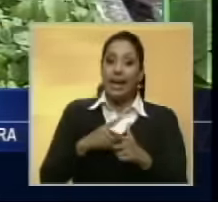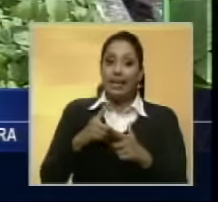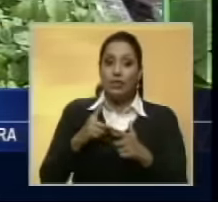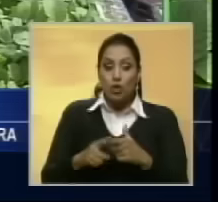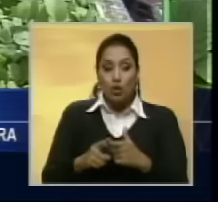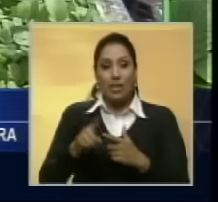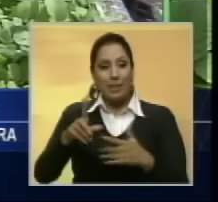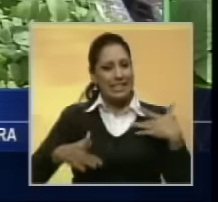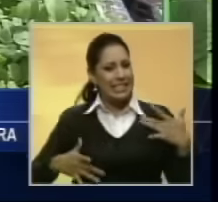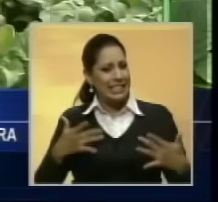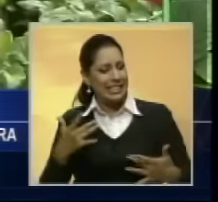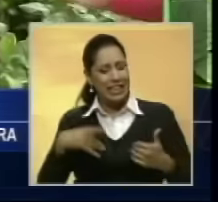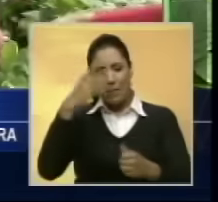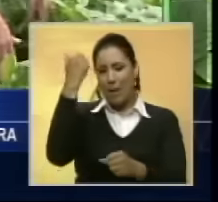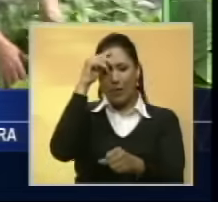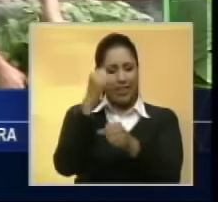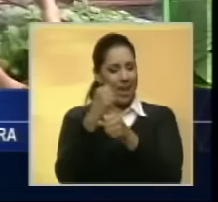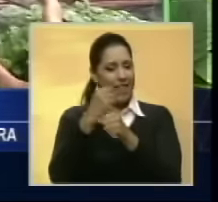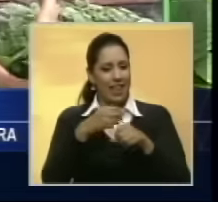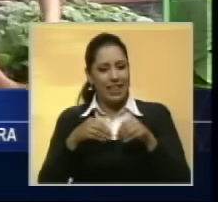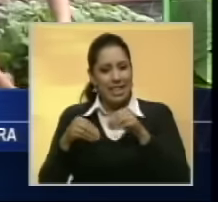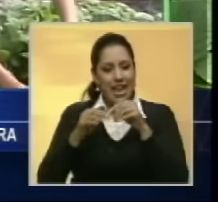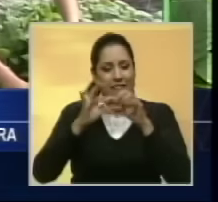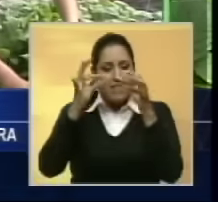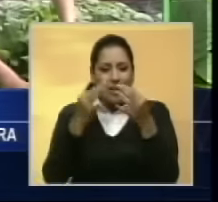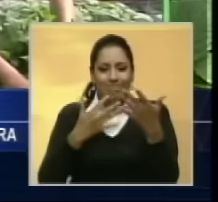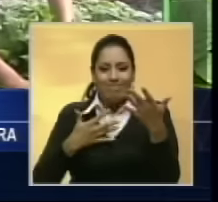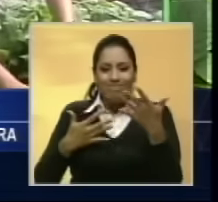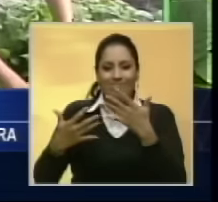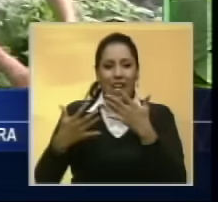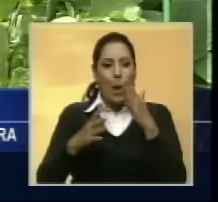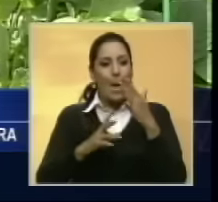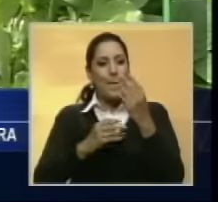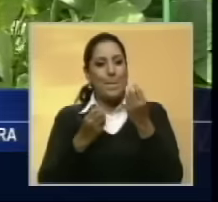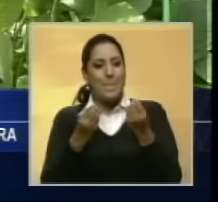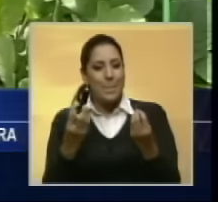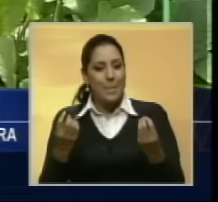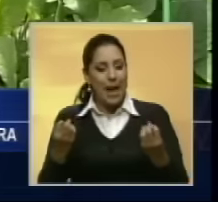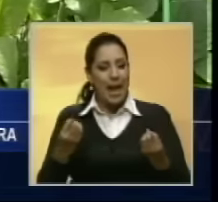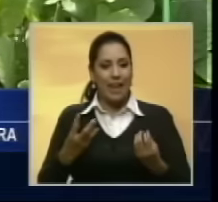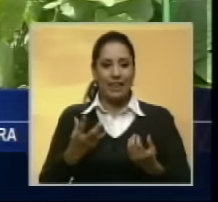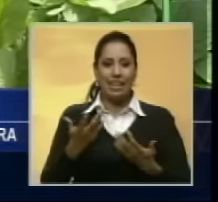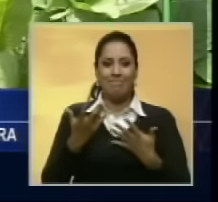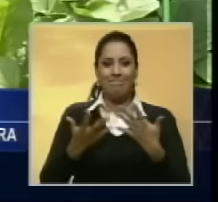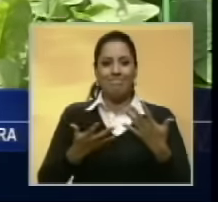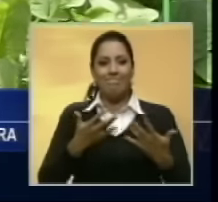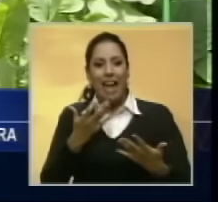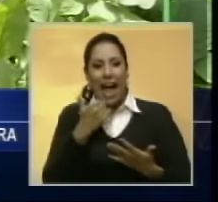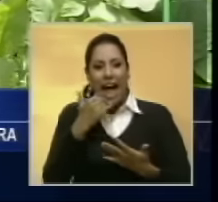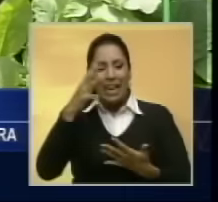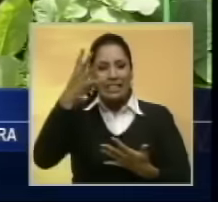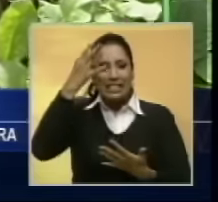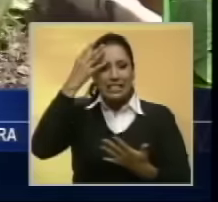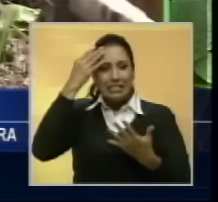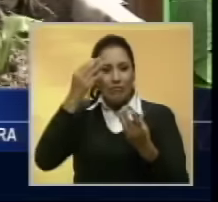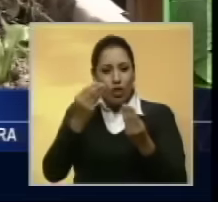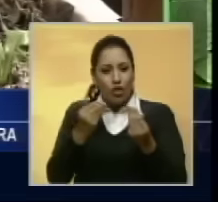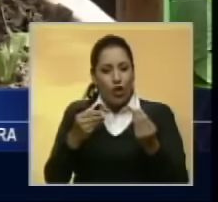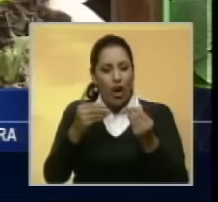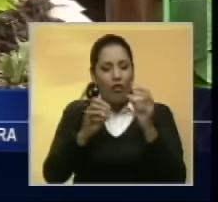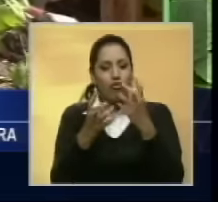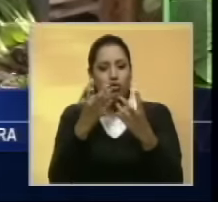se entusiasman a trabajar con la tierra, a familiarizarse con las plantas, a familiarizarse con